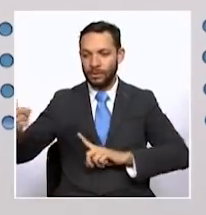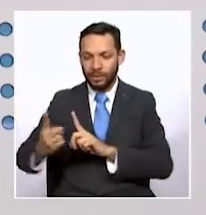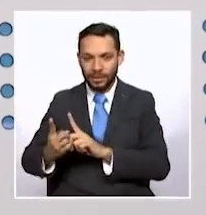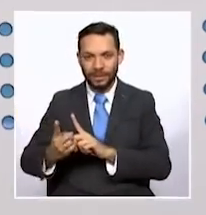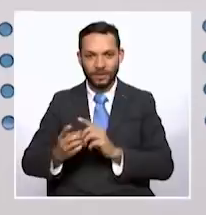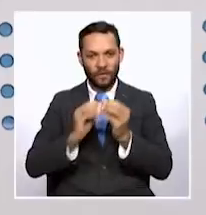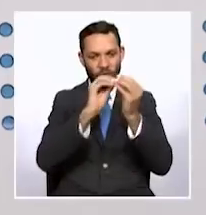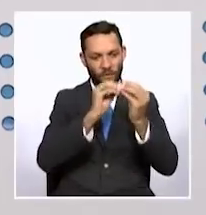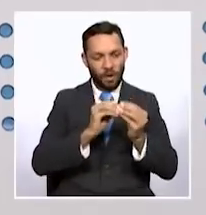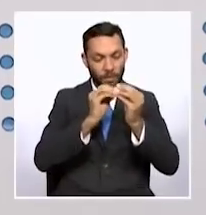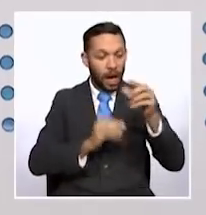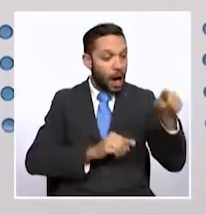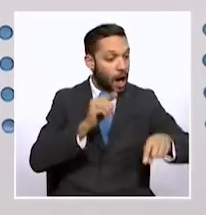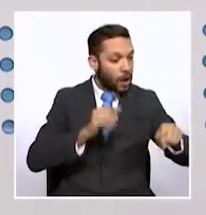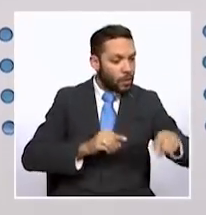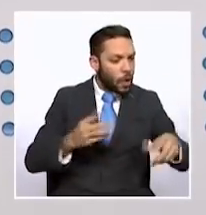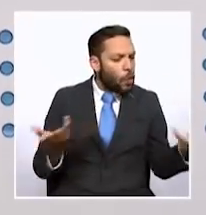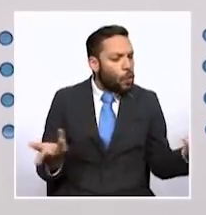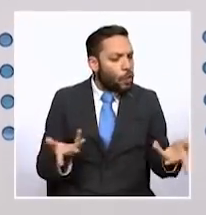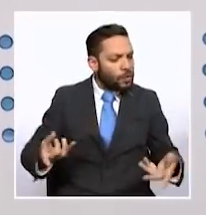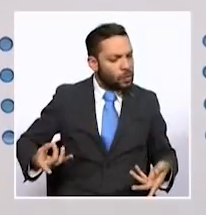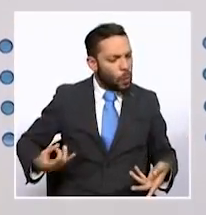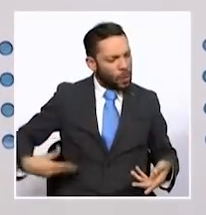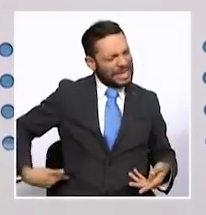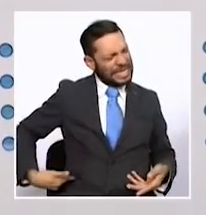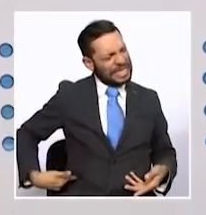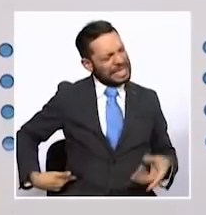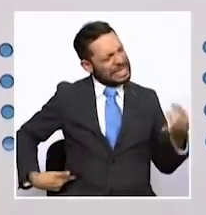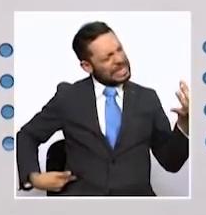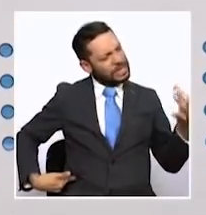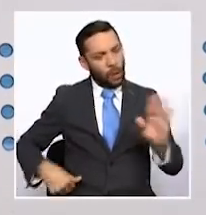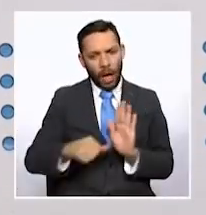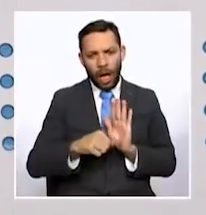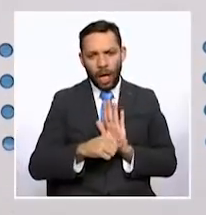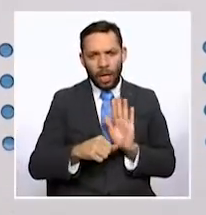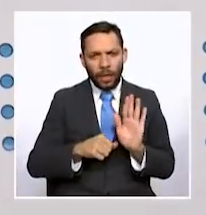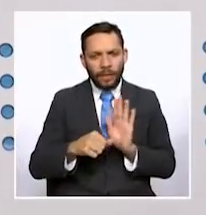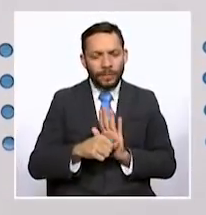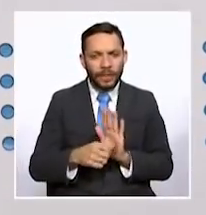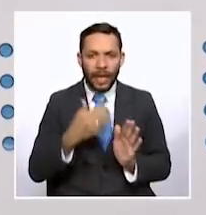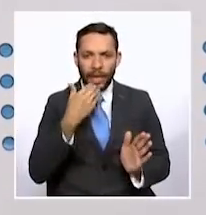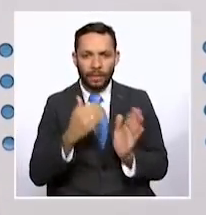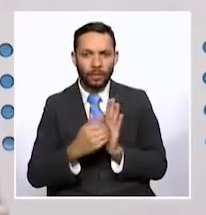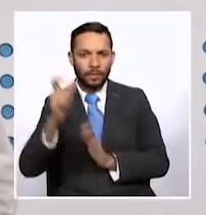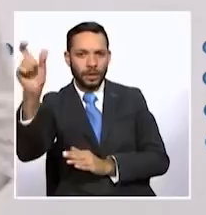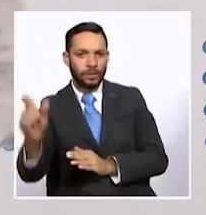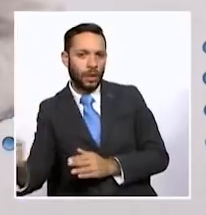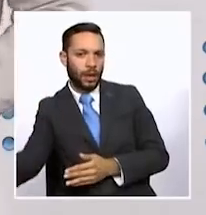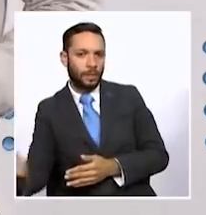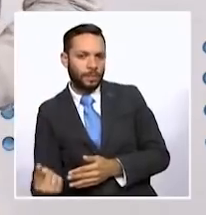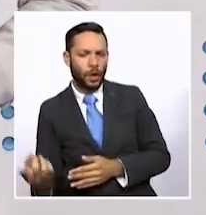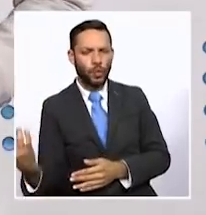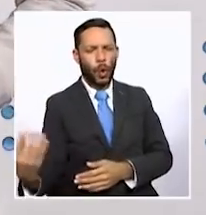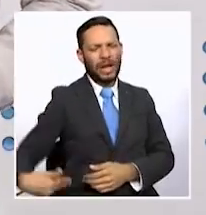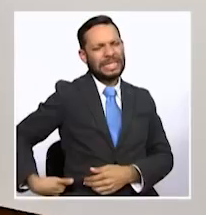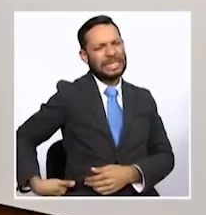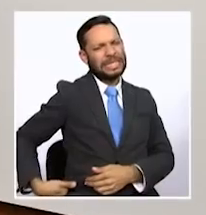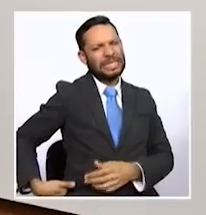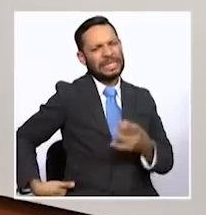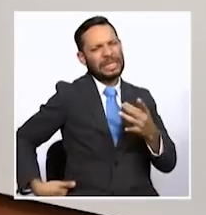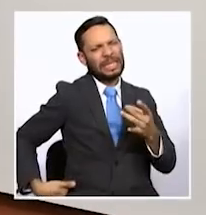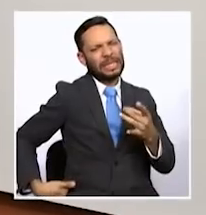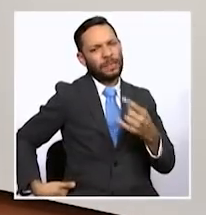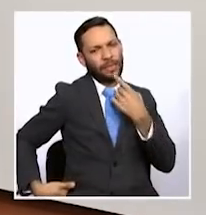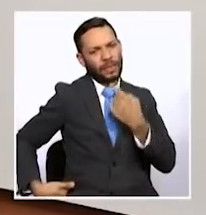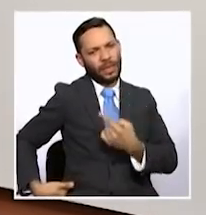anatomía, desconocen de dónde es el dolor articular de la cadera. ¿Qué pasa? Muchas veces cuando a ti te llega un paciente y dice que tiene un dolor en la cadera, los pacientes refieren